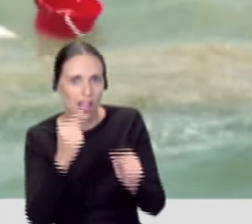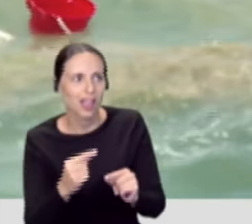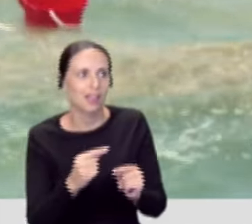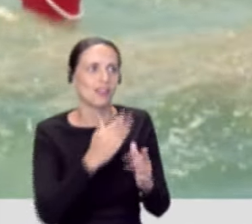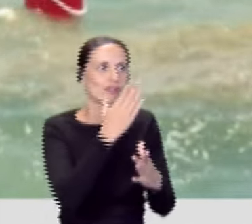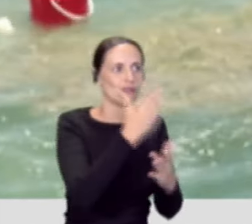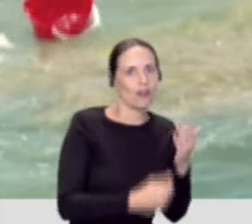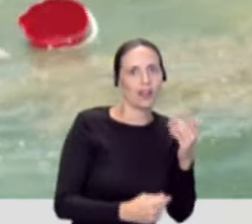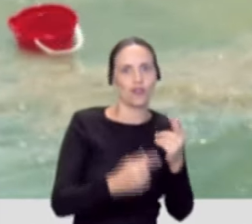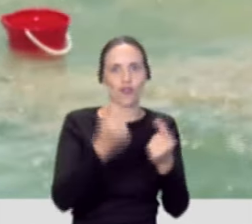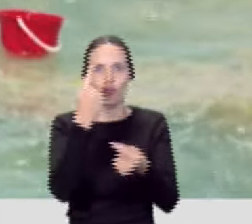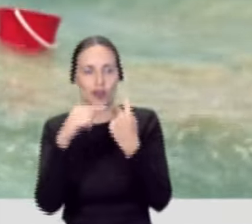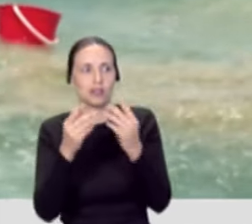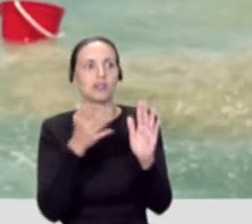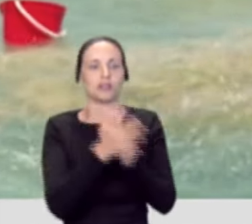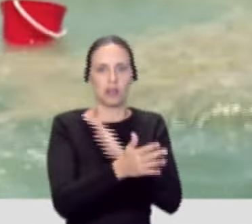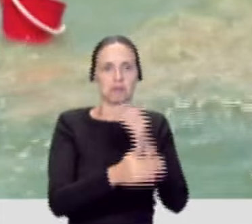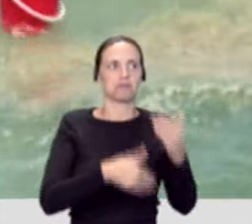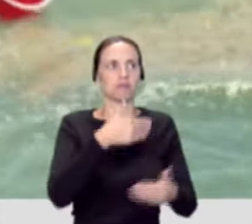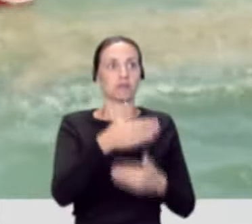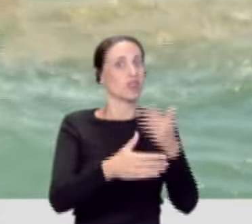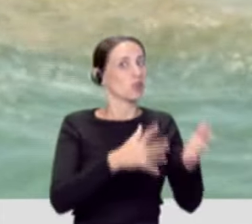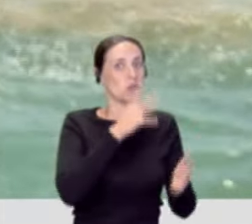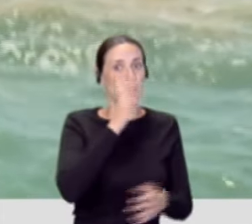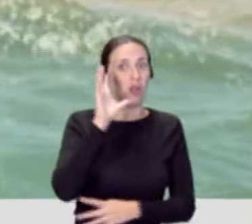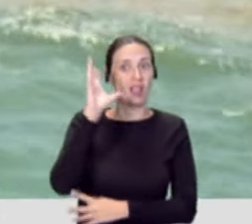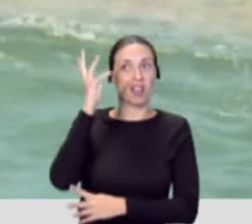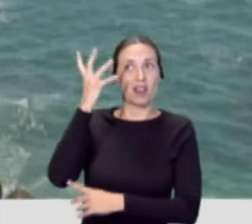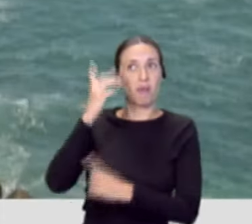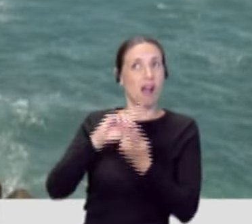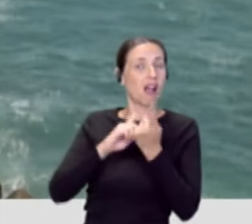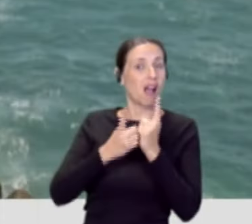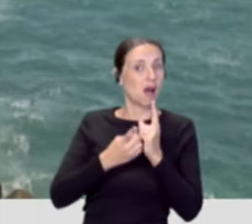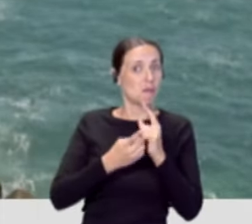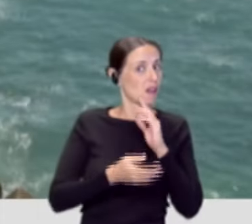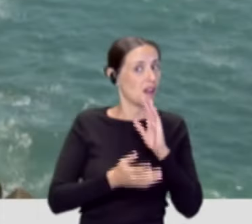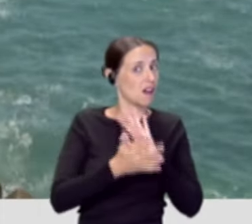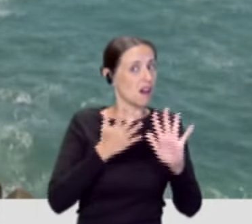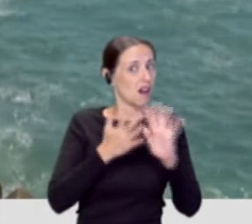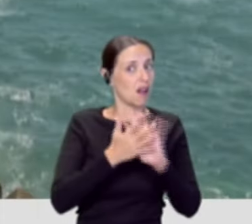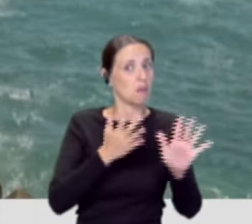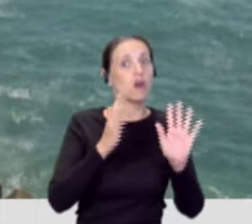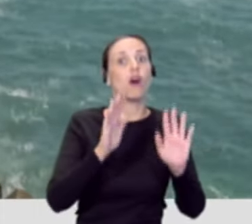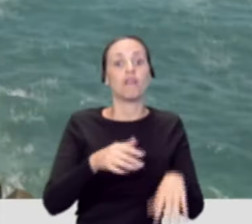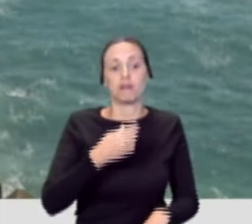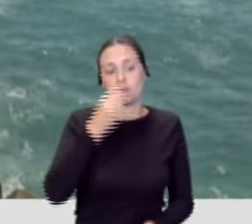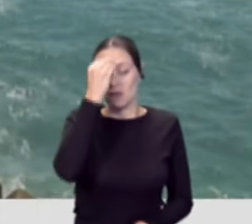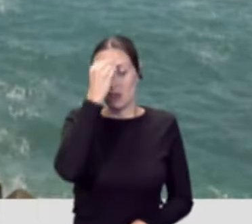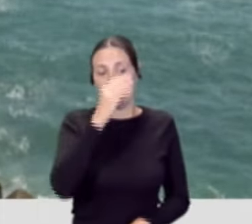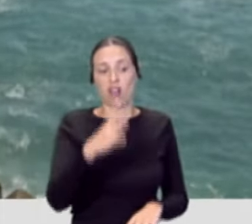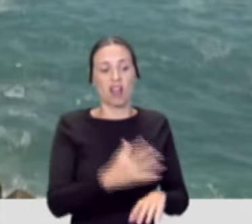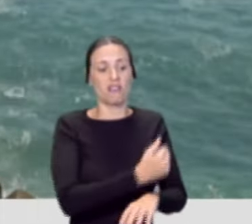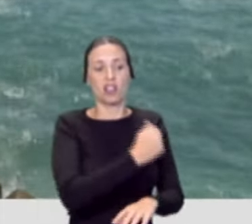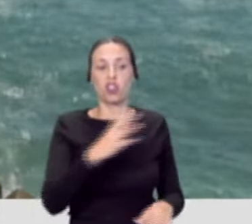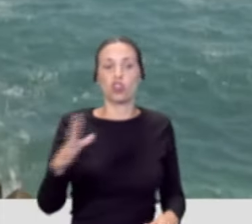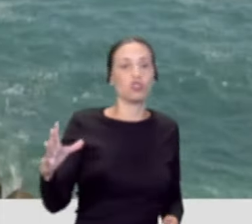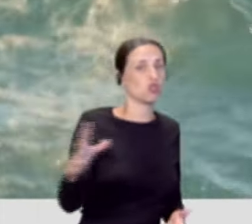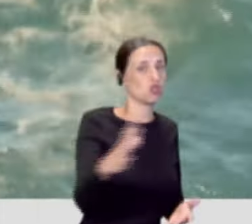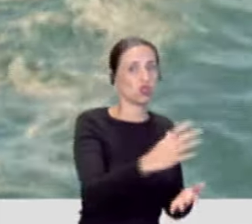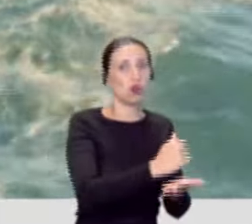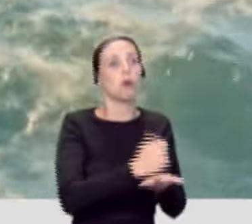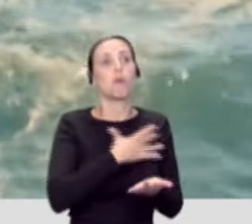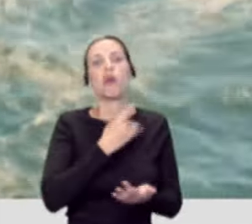la situación, la evolución galopante del cambio climático, al final creo que todos los cabildos van a optar por incrementar, a lo mejor no